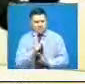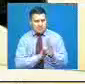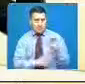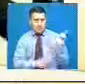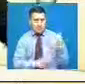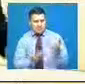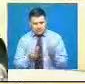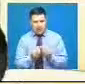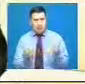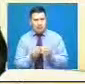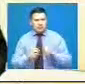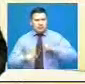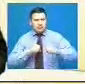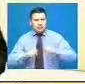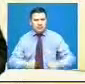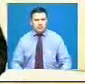años de mal desempeño,